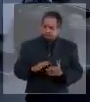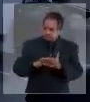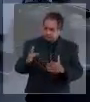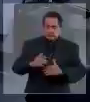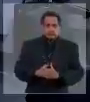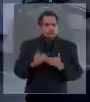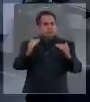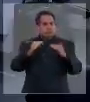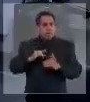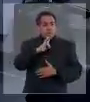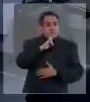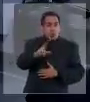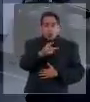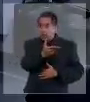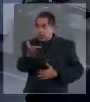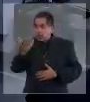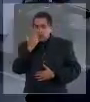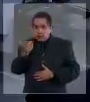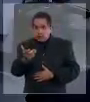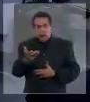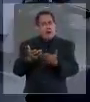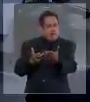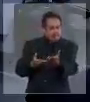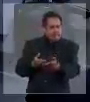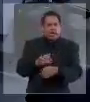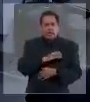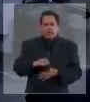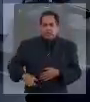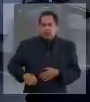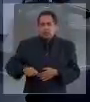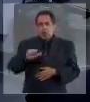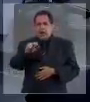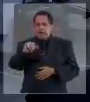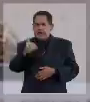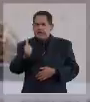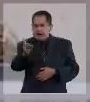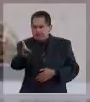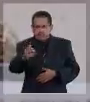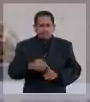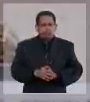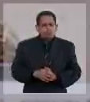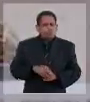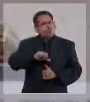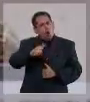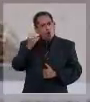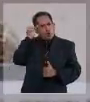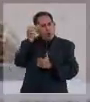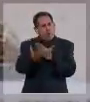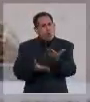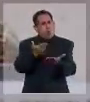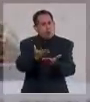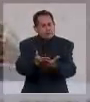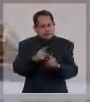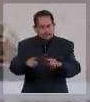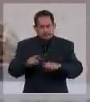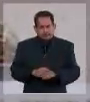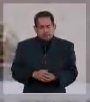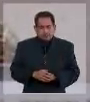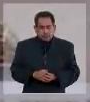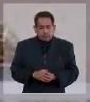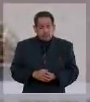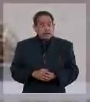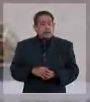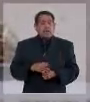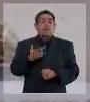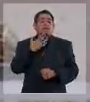tiene una réplica más en este segmento? Candidato Anaya, por favor. Tengo otra propuesta muy concreta. Bajar el precio